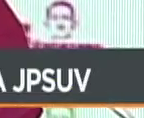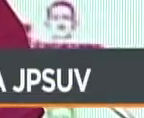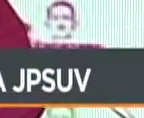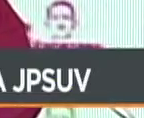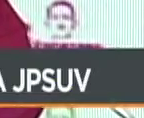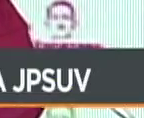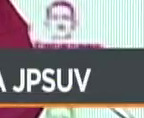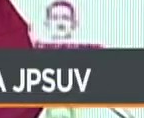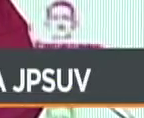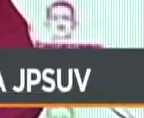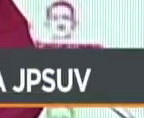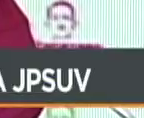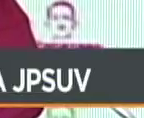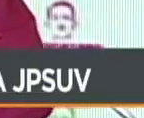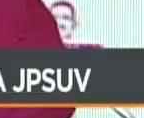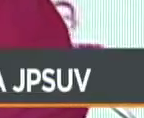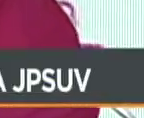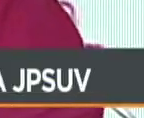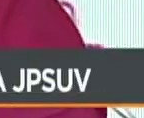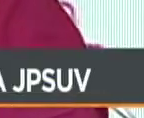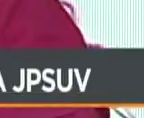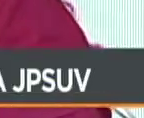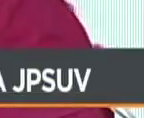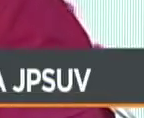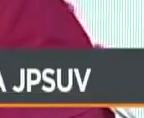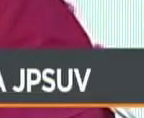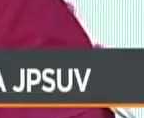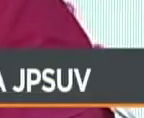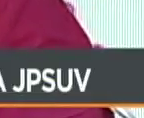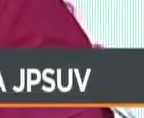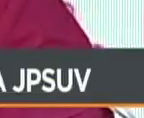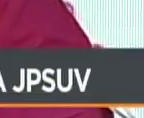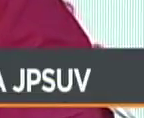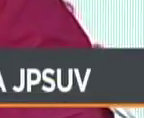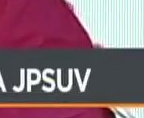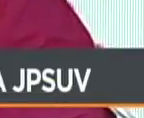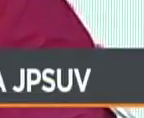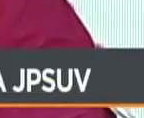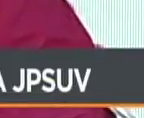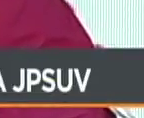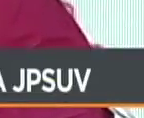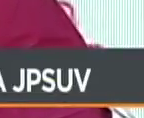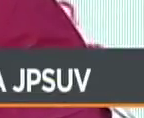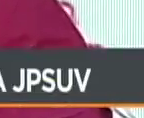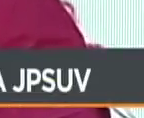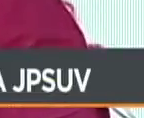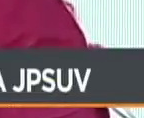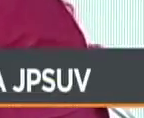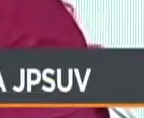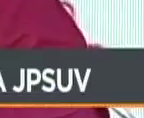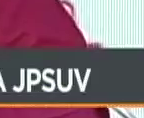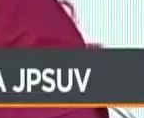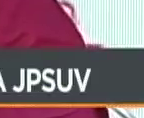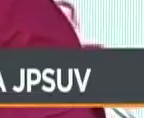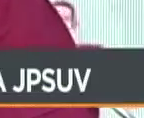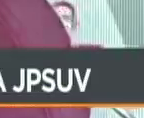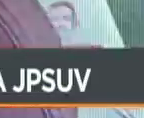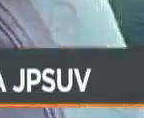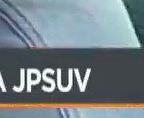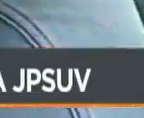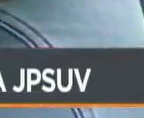se dice entre nosotros viven comienza a sacar la cuenta héctor